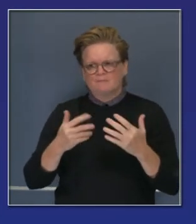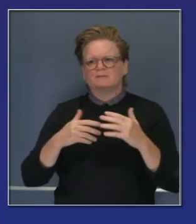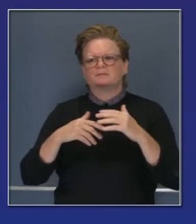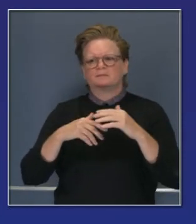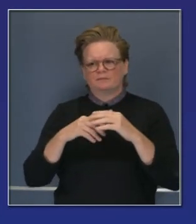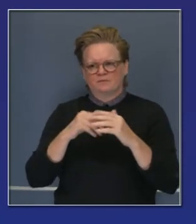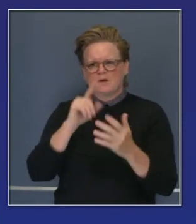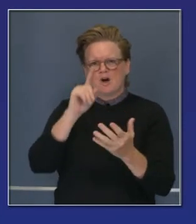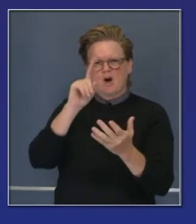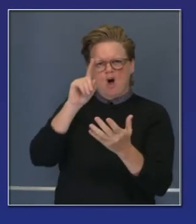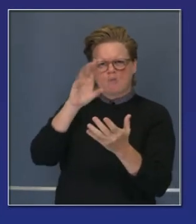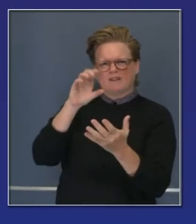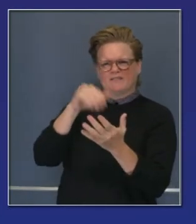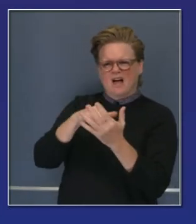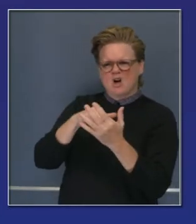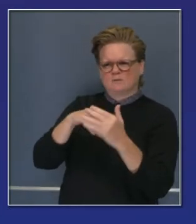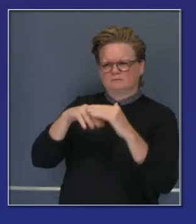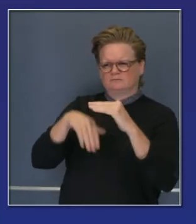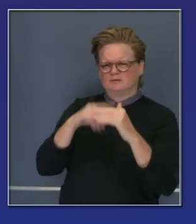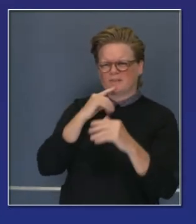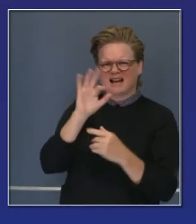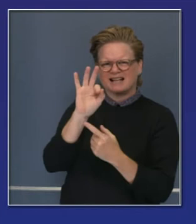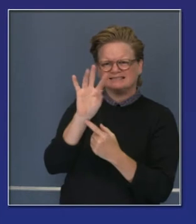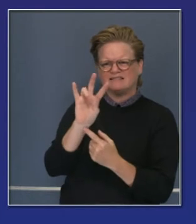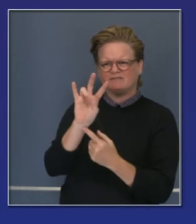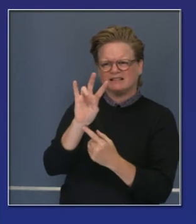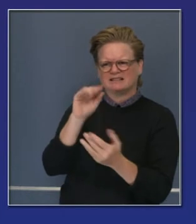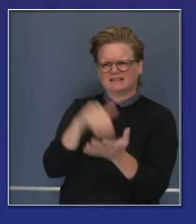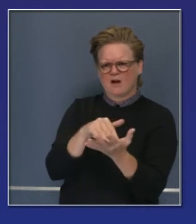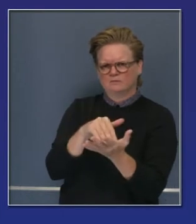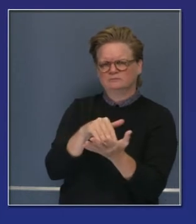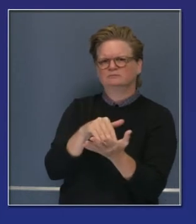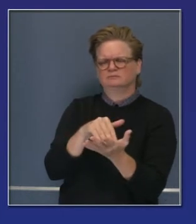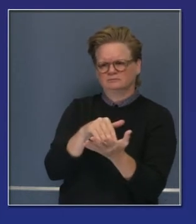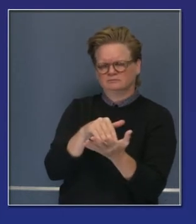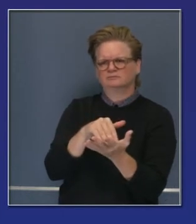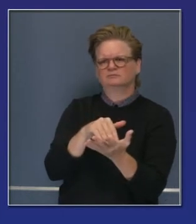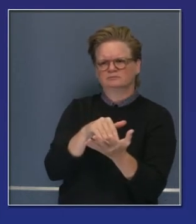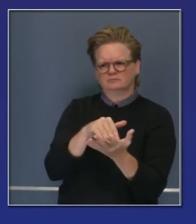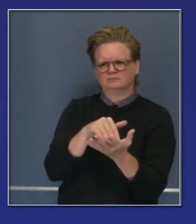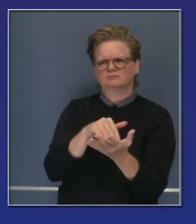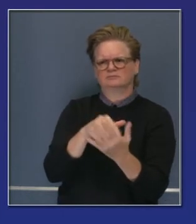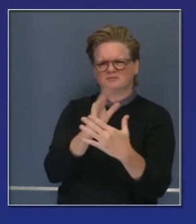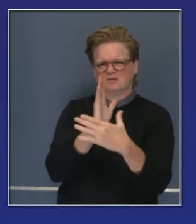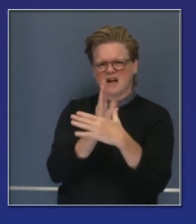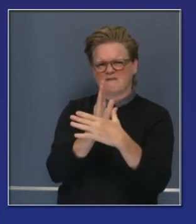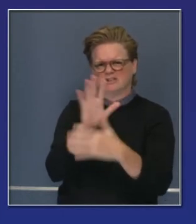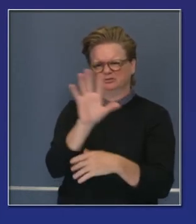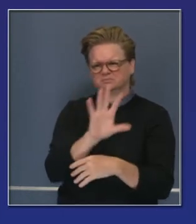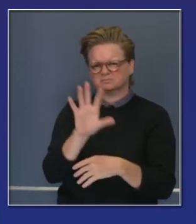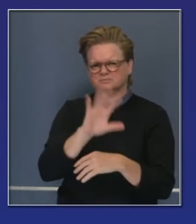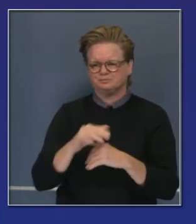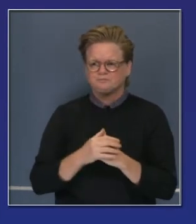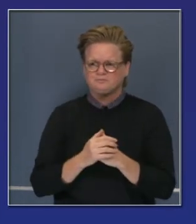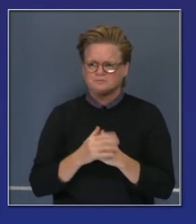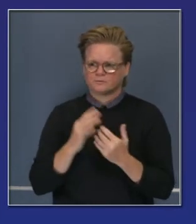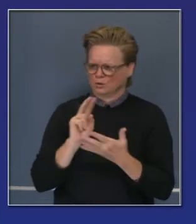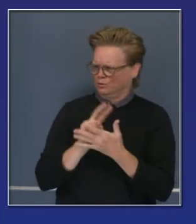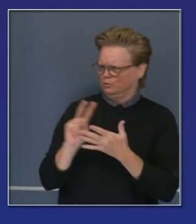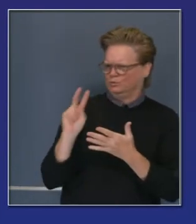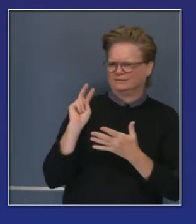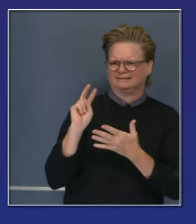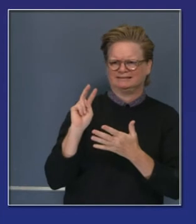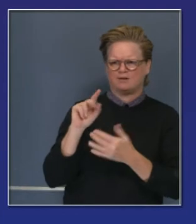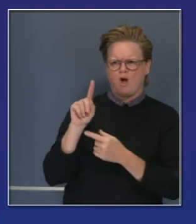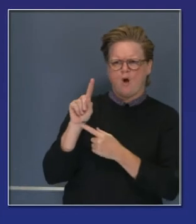poco menos de 100,000, 92,000 ayer, comparado a donde había estado 130, 135,000 pruebas como promedio